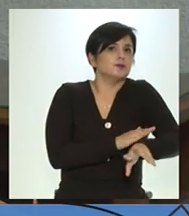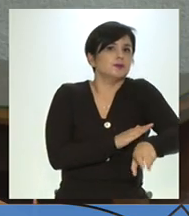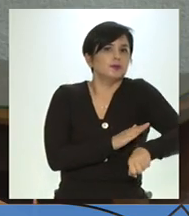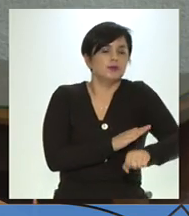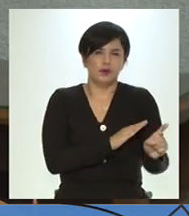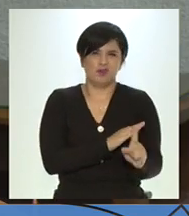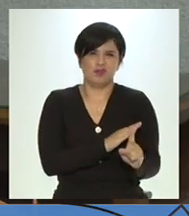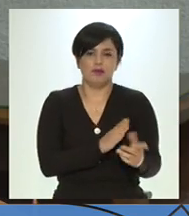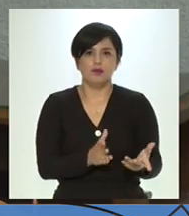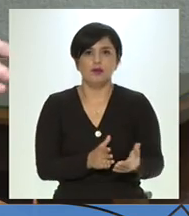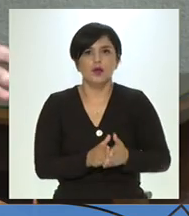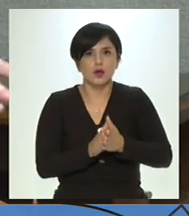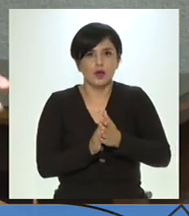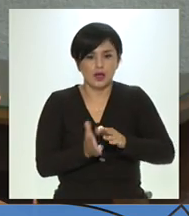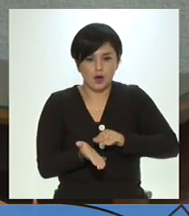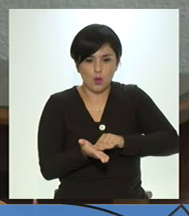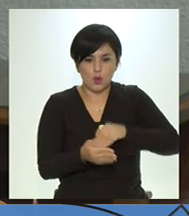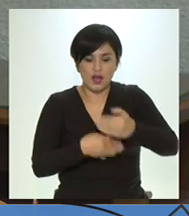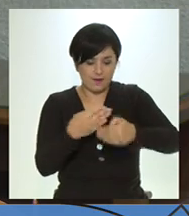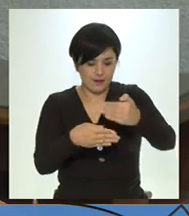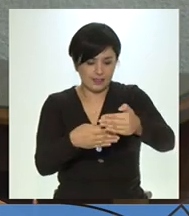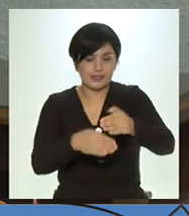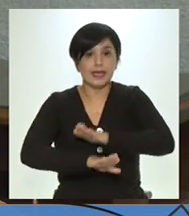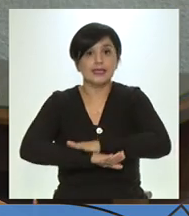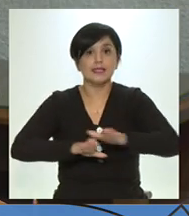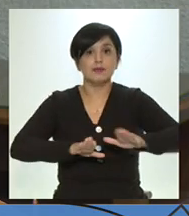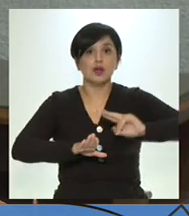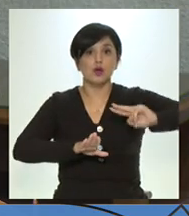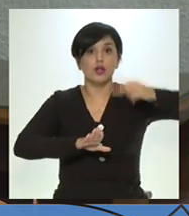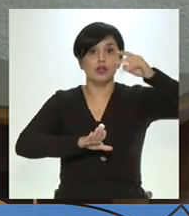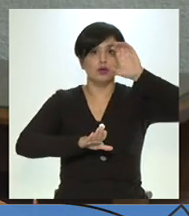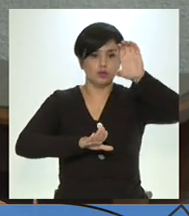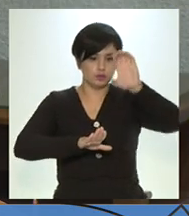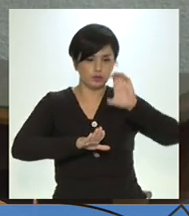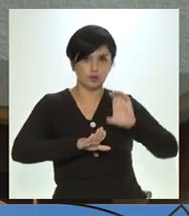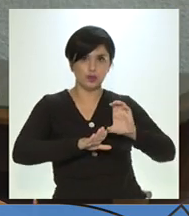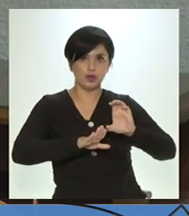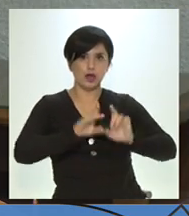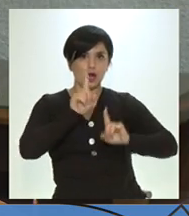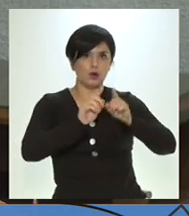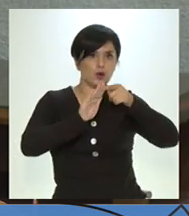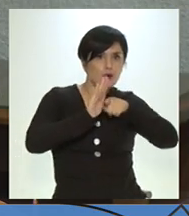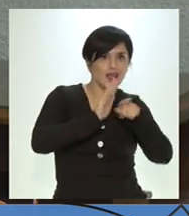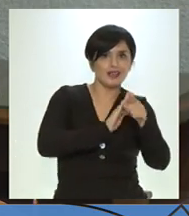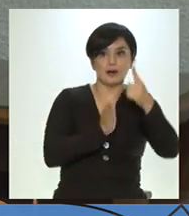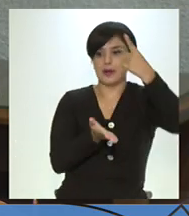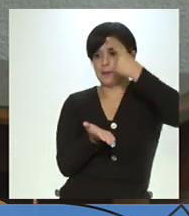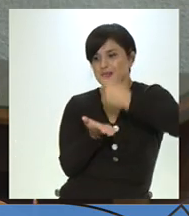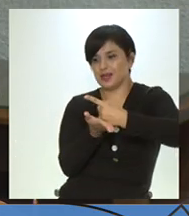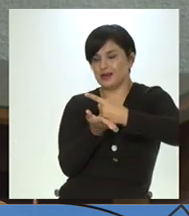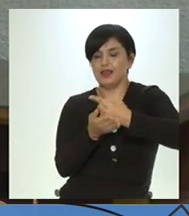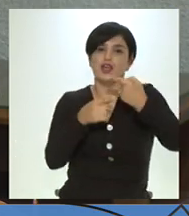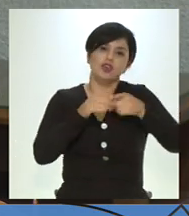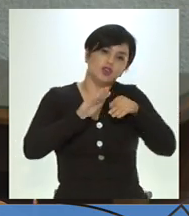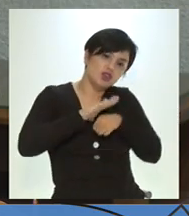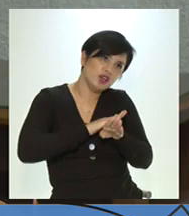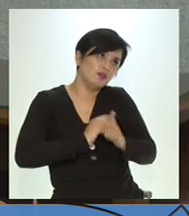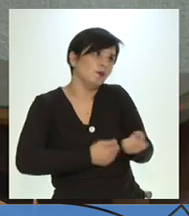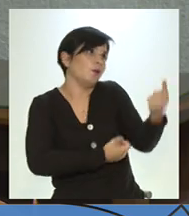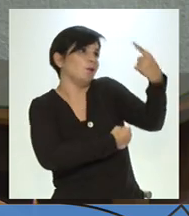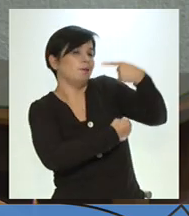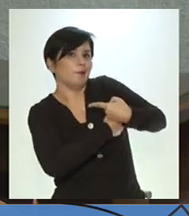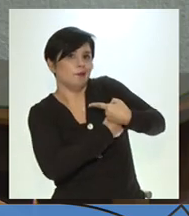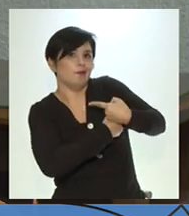esta dirección es terminar con el doble escalafón donde unos entran para mandar y otros para hacer mandados